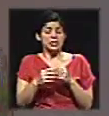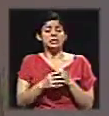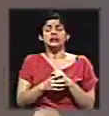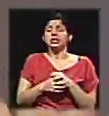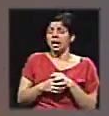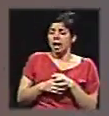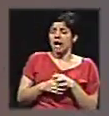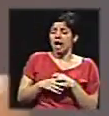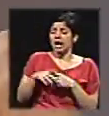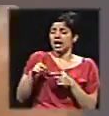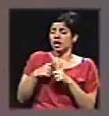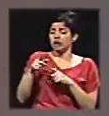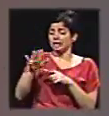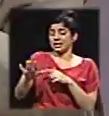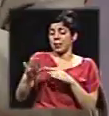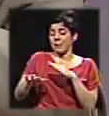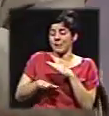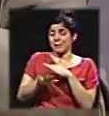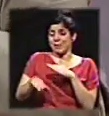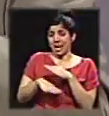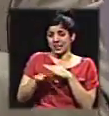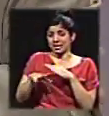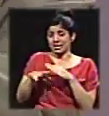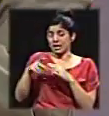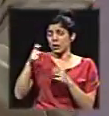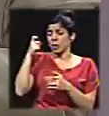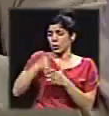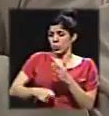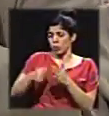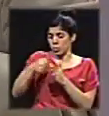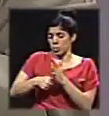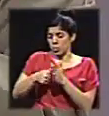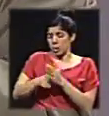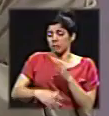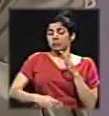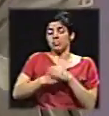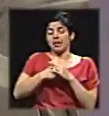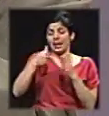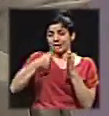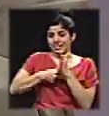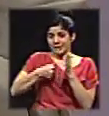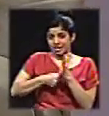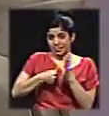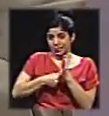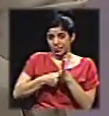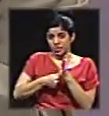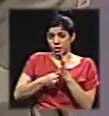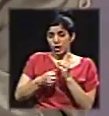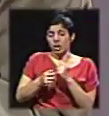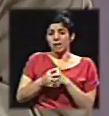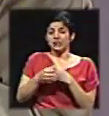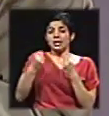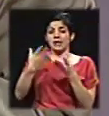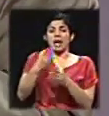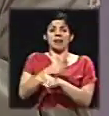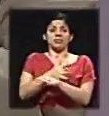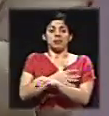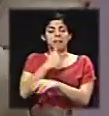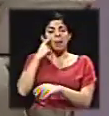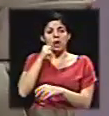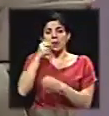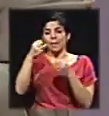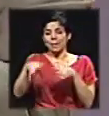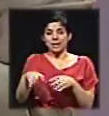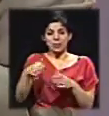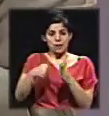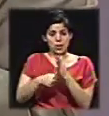esa base de electores duros, por otro lado la maquinaria electoral que hace que sea muy eficientes para no perder votos, y